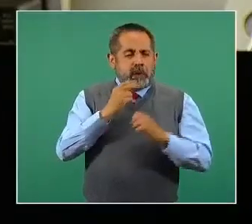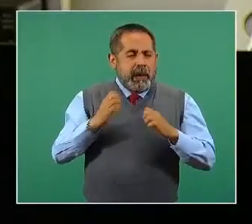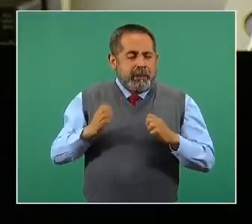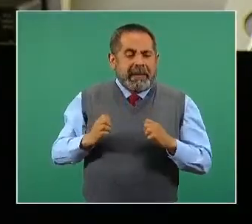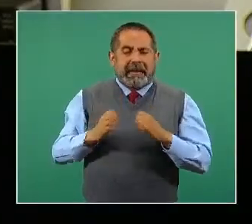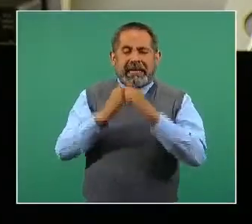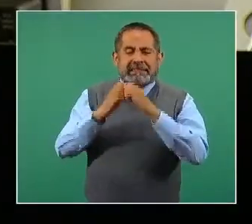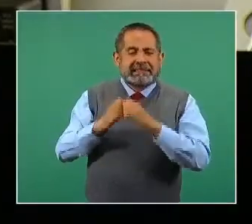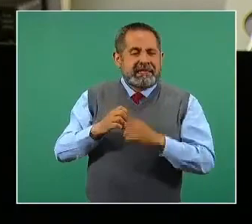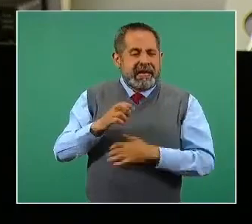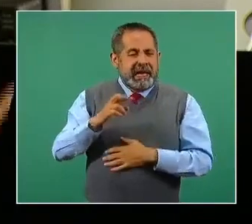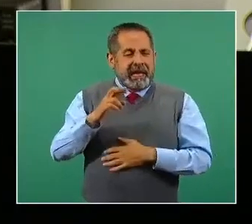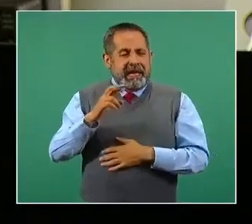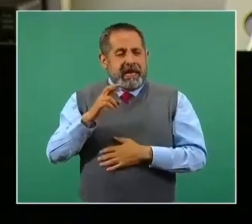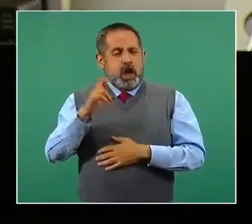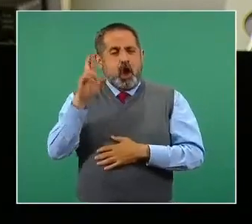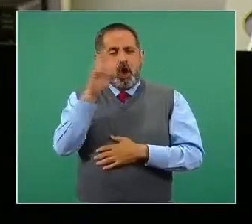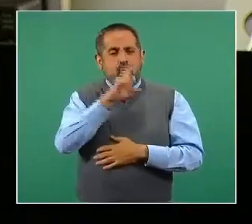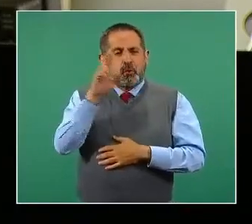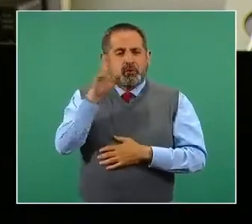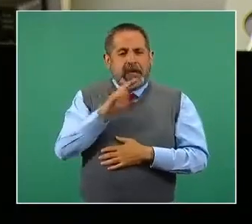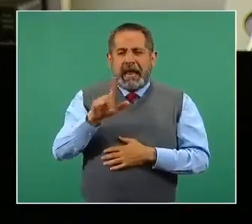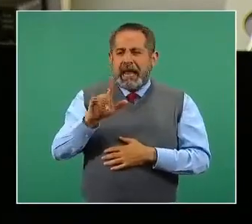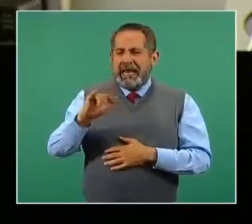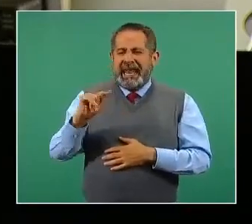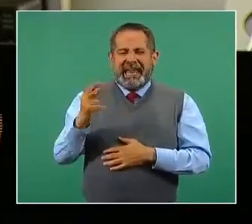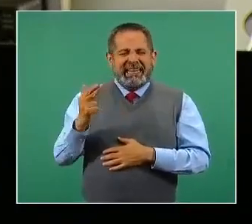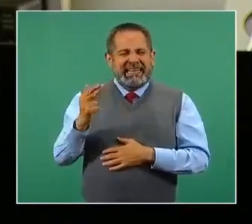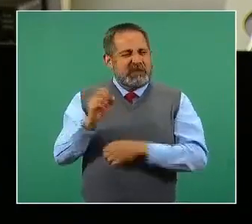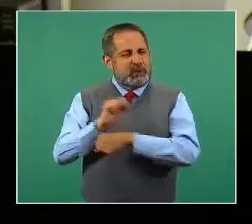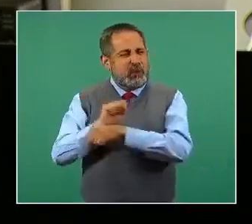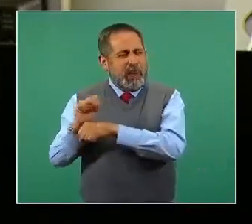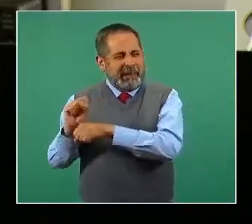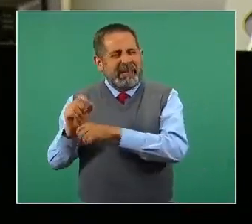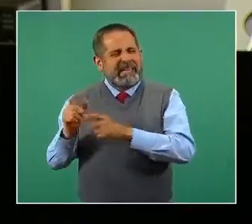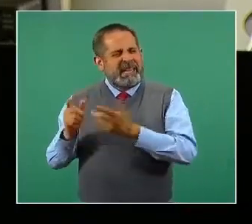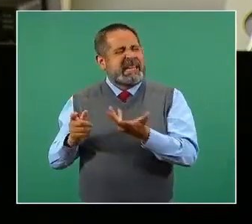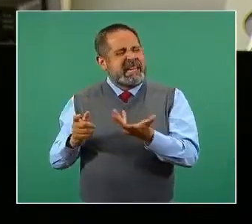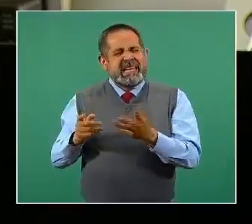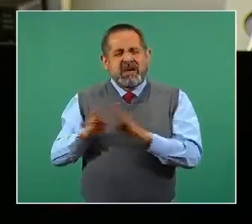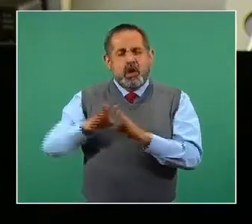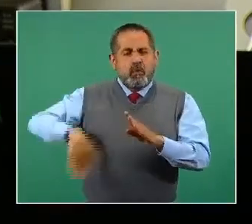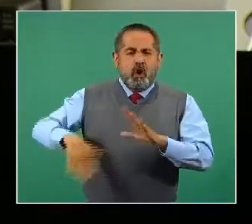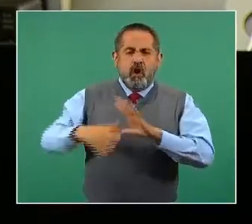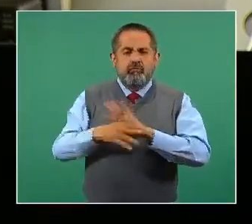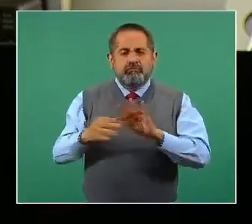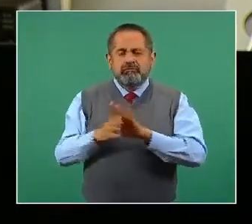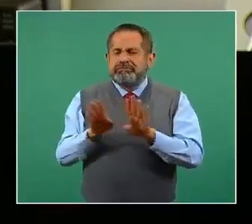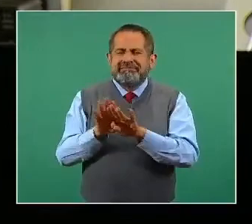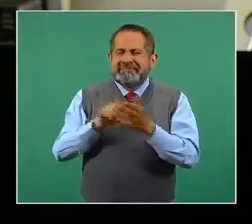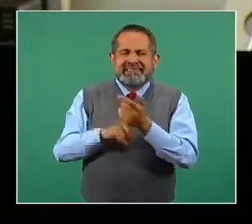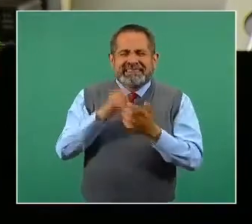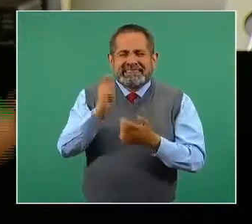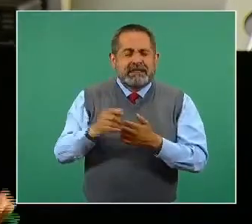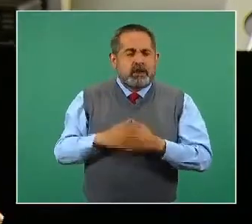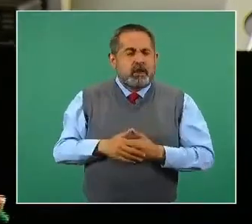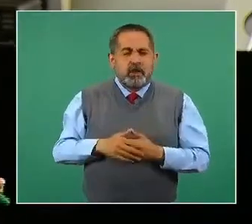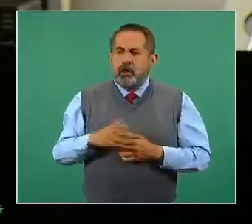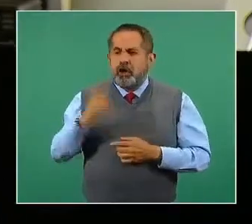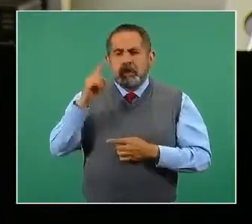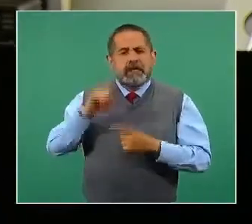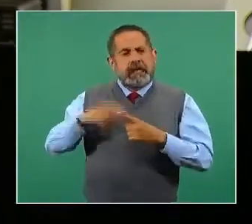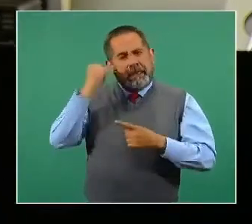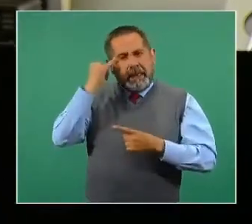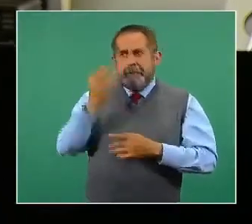Sputnik Light, que hace unas horas el canciller se refería a esto? Si nos pudieran decir quién presentó